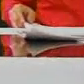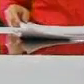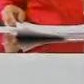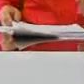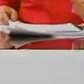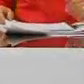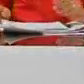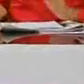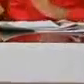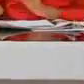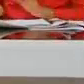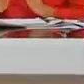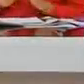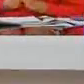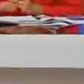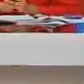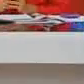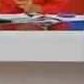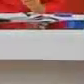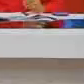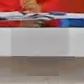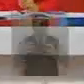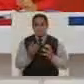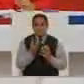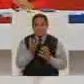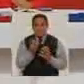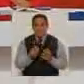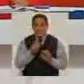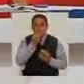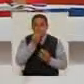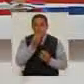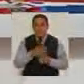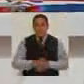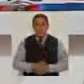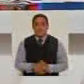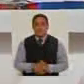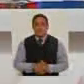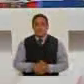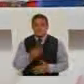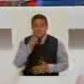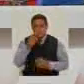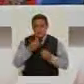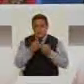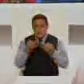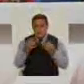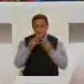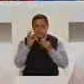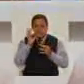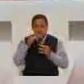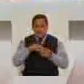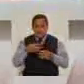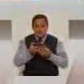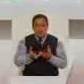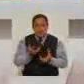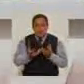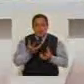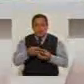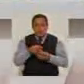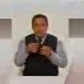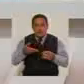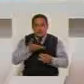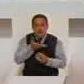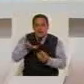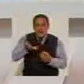variedad y esta delicia. Obviamente aquí están crudas las papitas, pero te imaginas, Julio, a esta hora sancochadas con cremita de la huancaína, con cremita